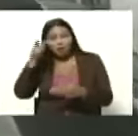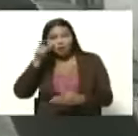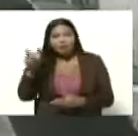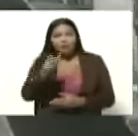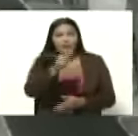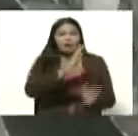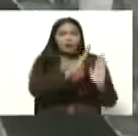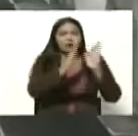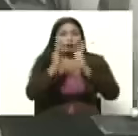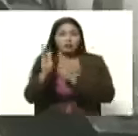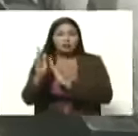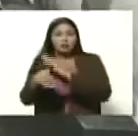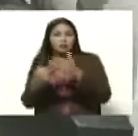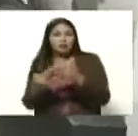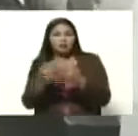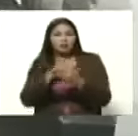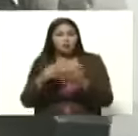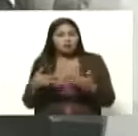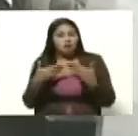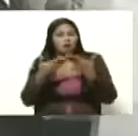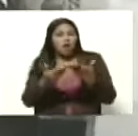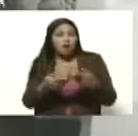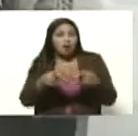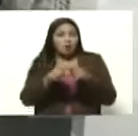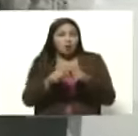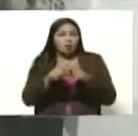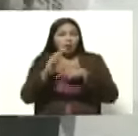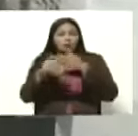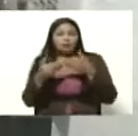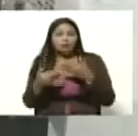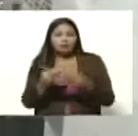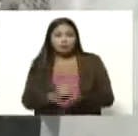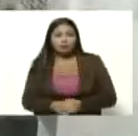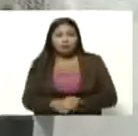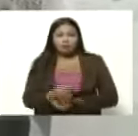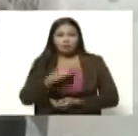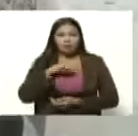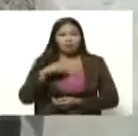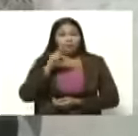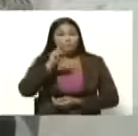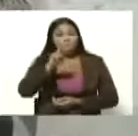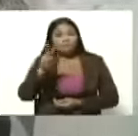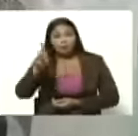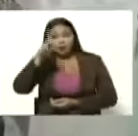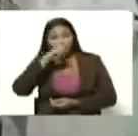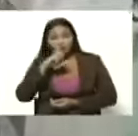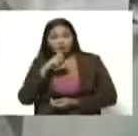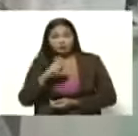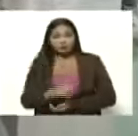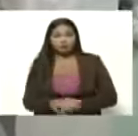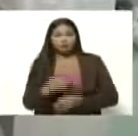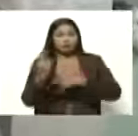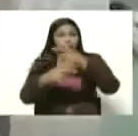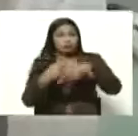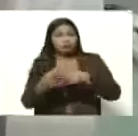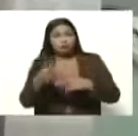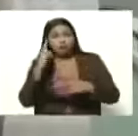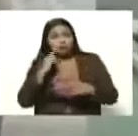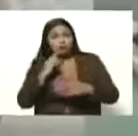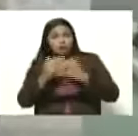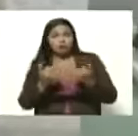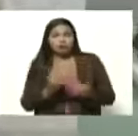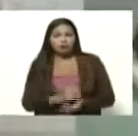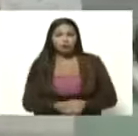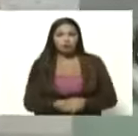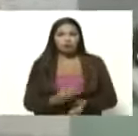organizado para dar cuenta de lo que han sido también estos 22 años de la revolución bolivariana que ha dado